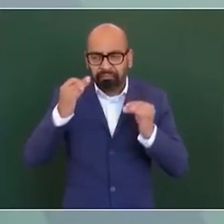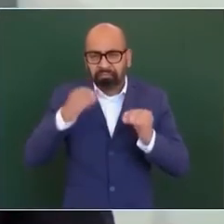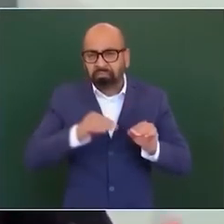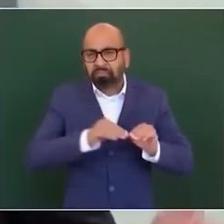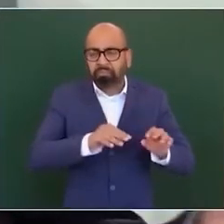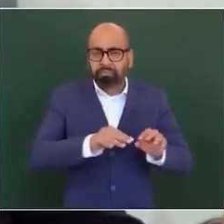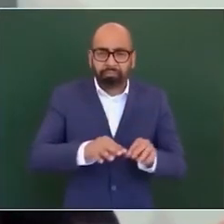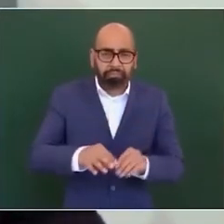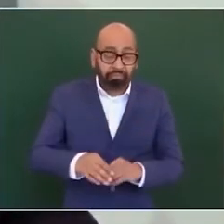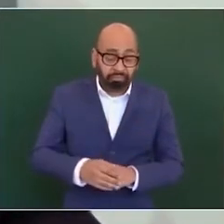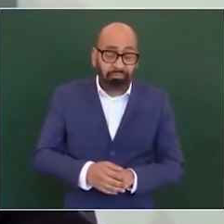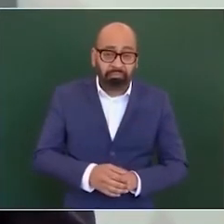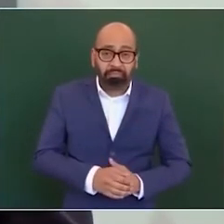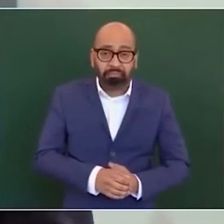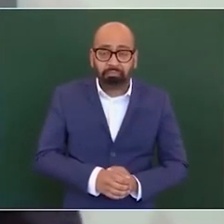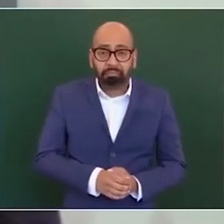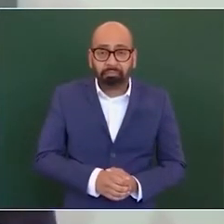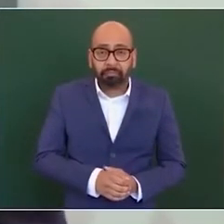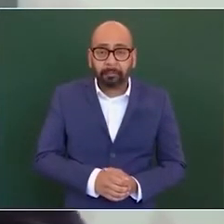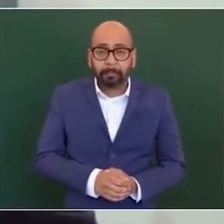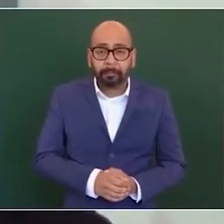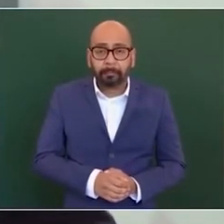Y esto no solo